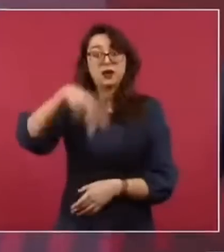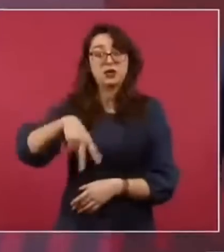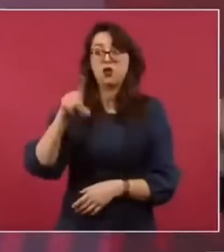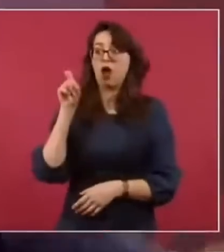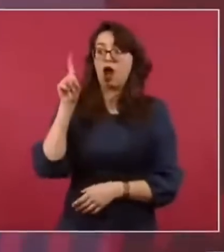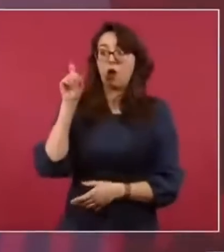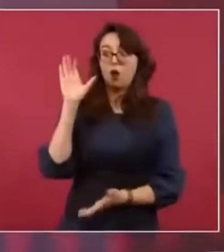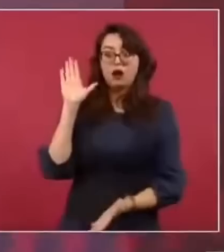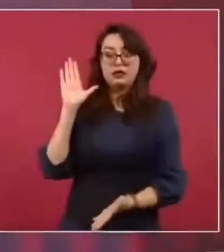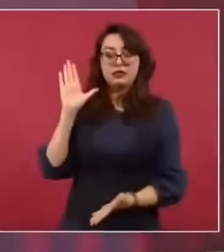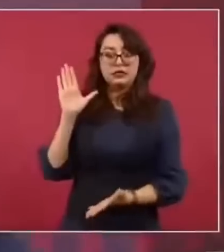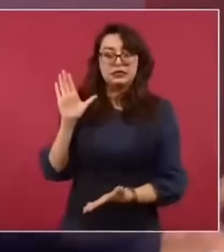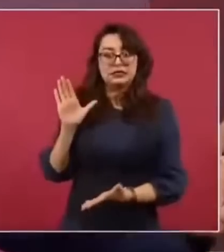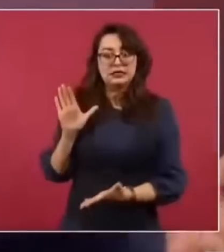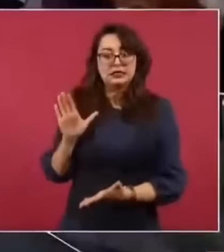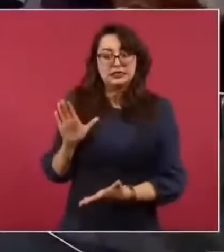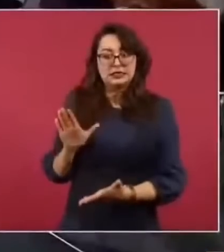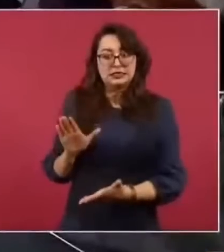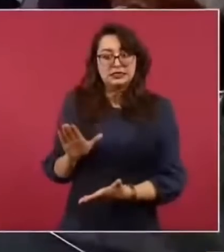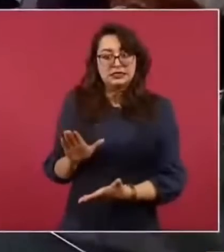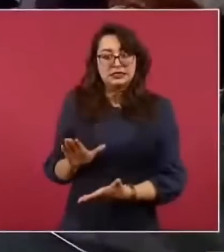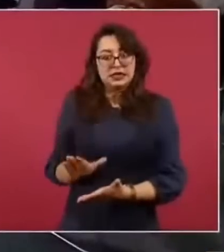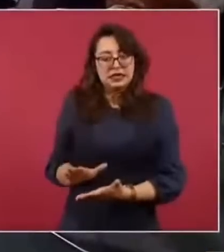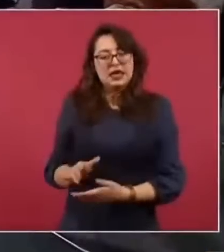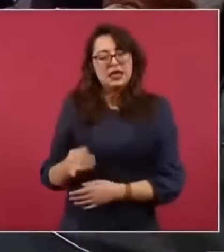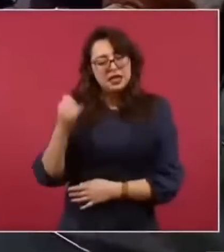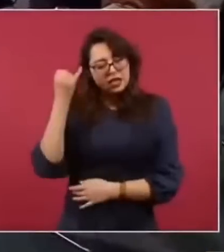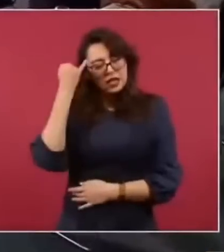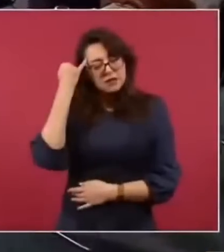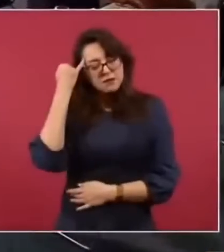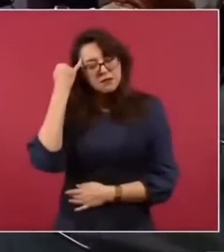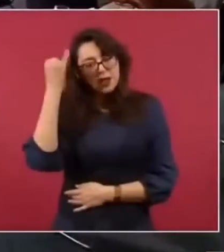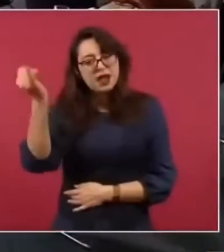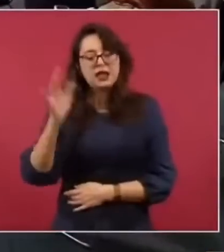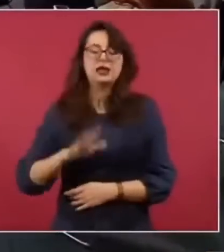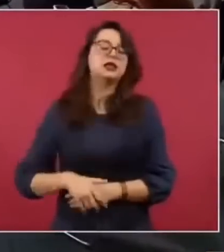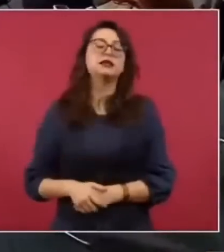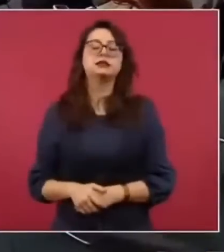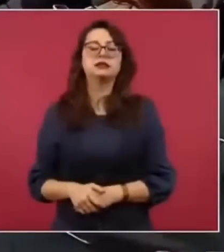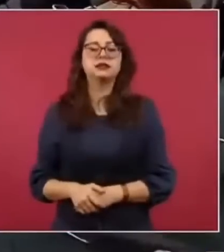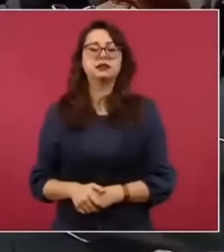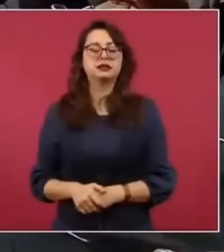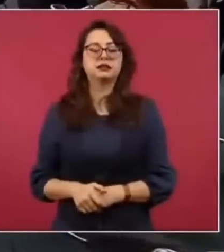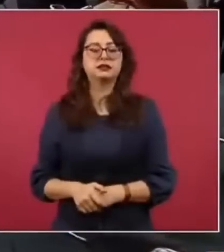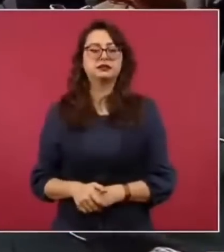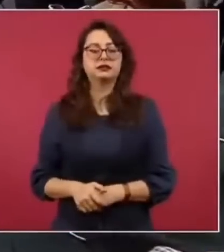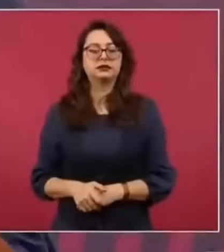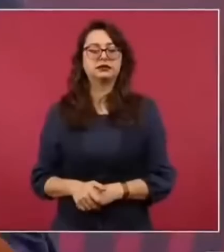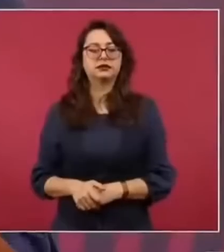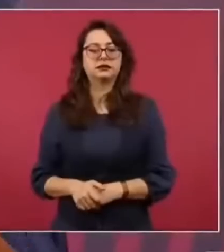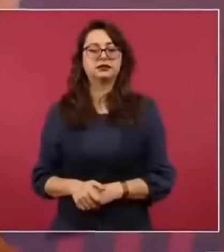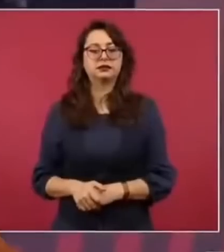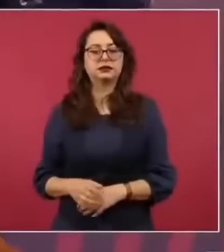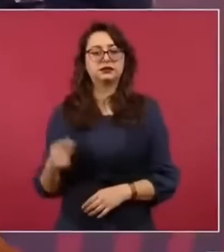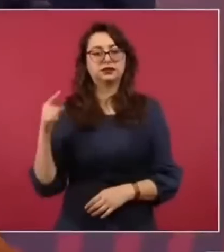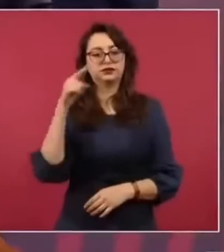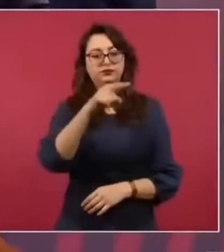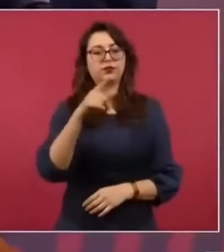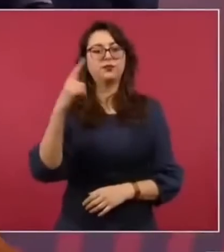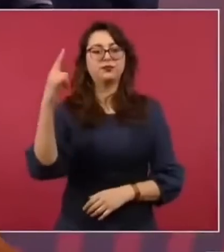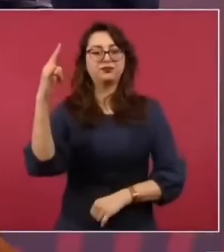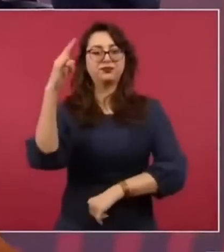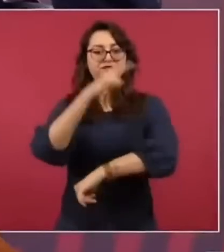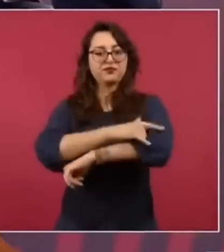como para abastecer de agua el aeropuerto, se hicieron exploraciones y